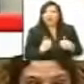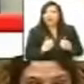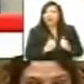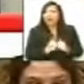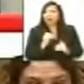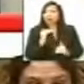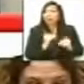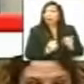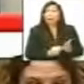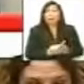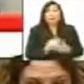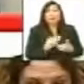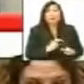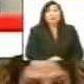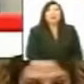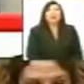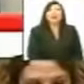un estándar de compras públicas